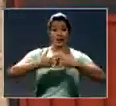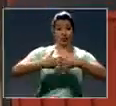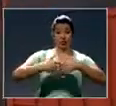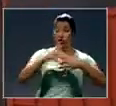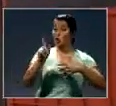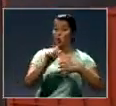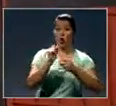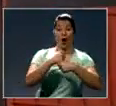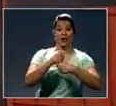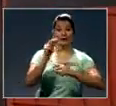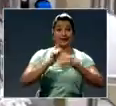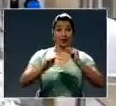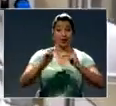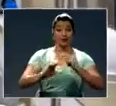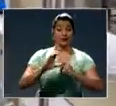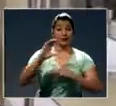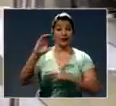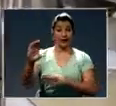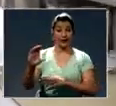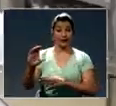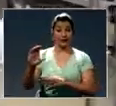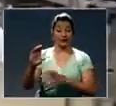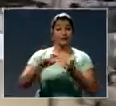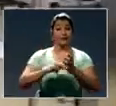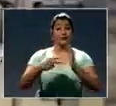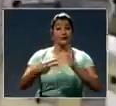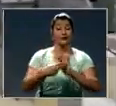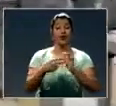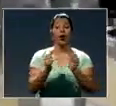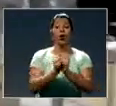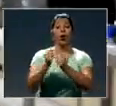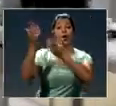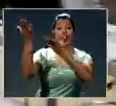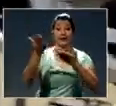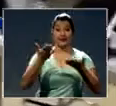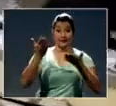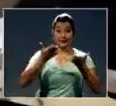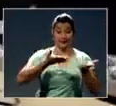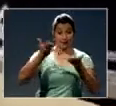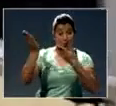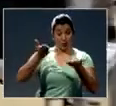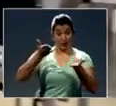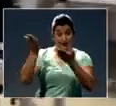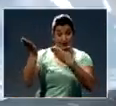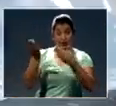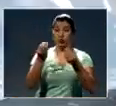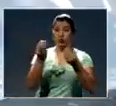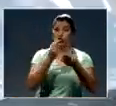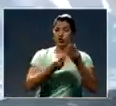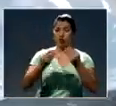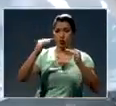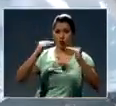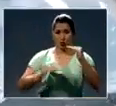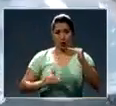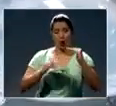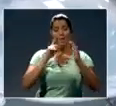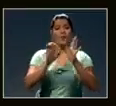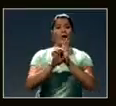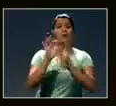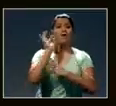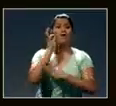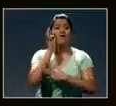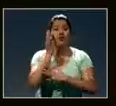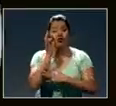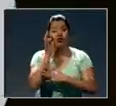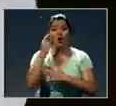se asocia también con la demanda externa, es decir, con las exportaciones que tuvieron recaídas, sobre todo la de frutas, por el efecto del